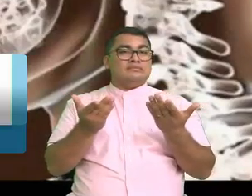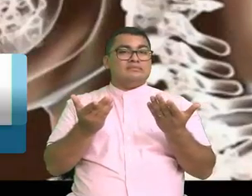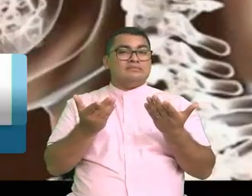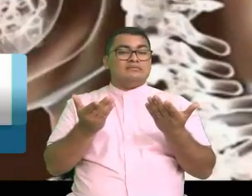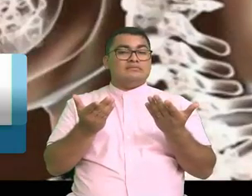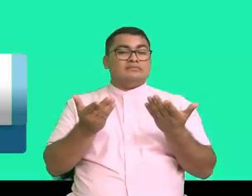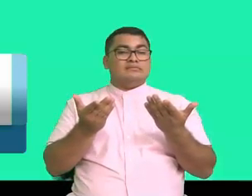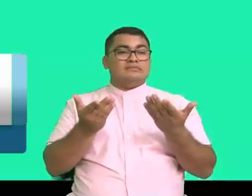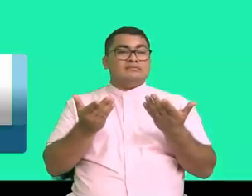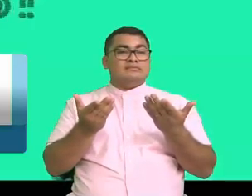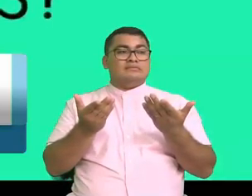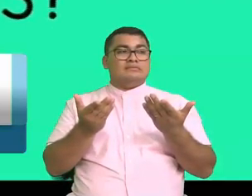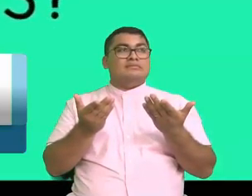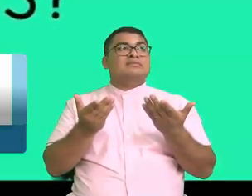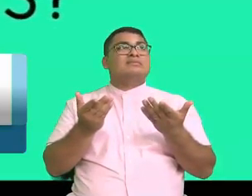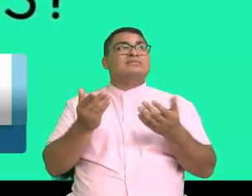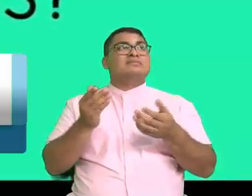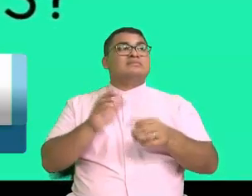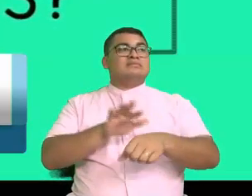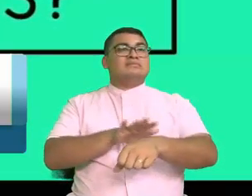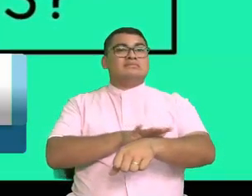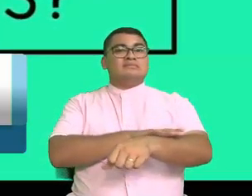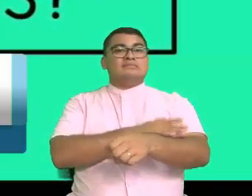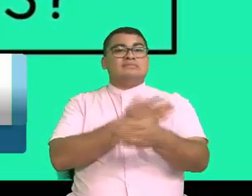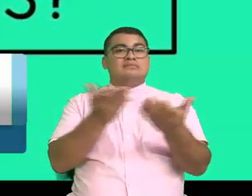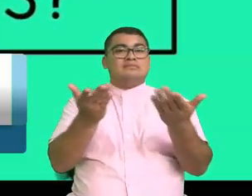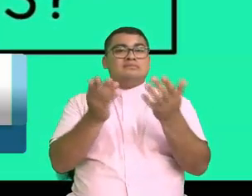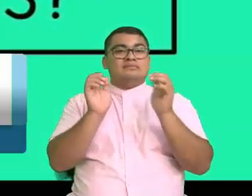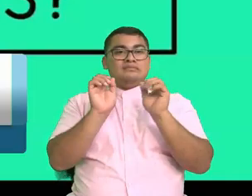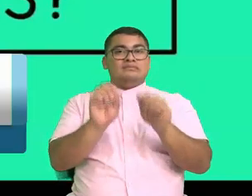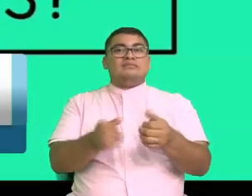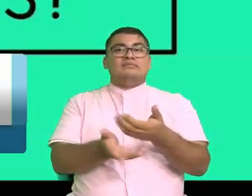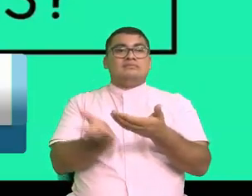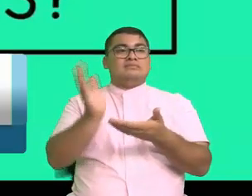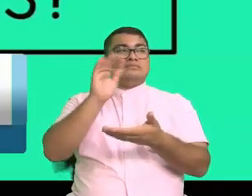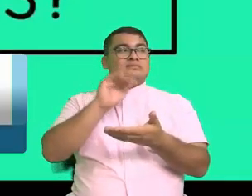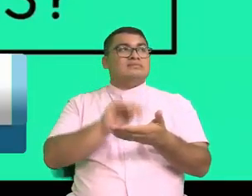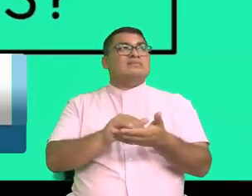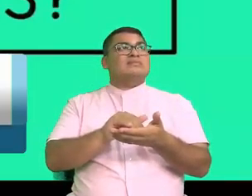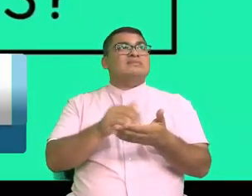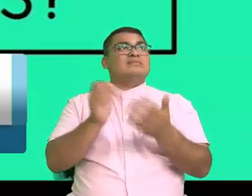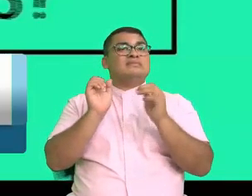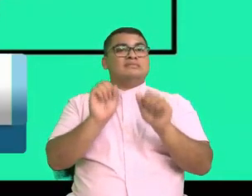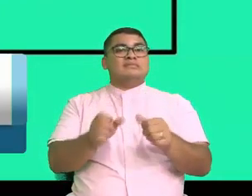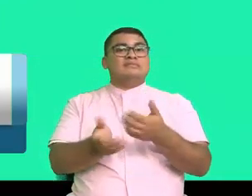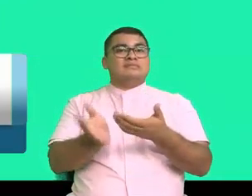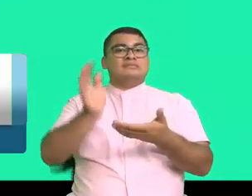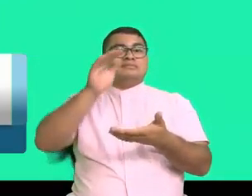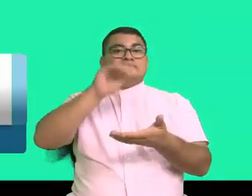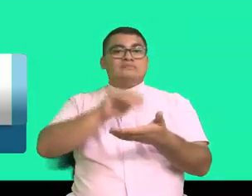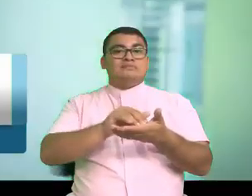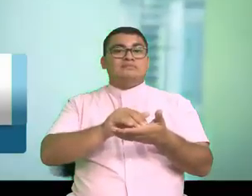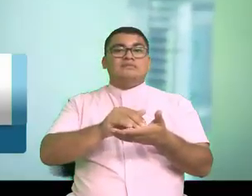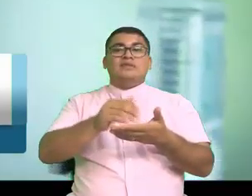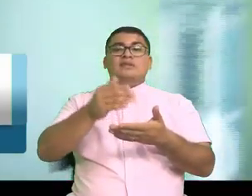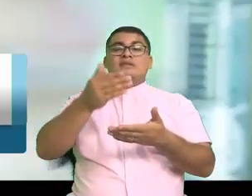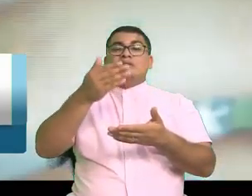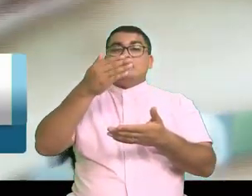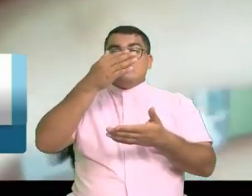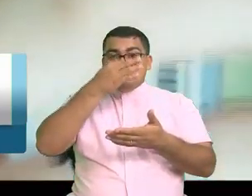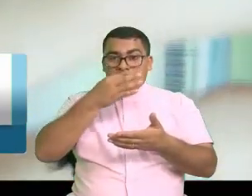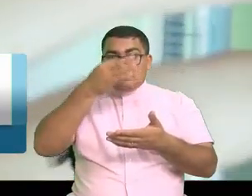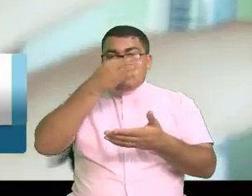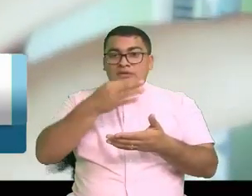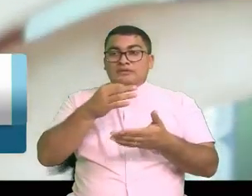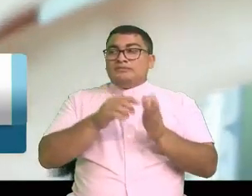un tejido sensible a que te vuelva a repetir otra vez el cuadro de respiratorio.